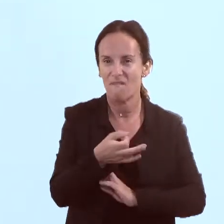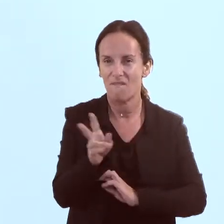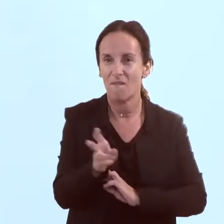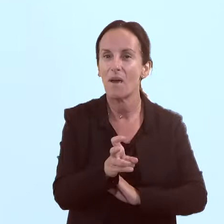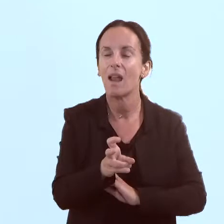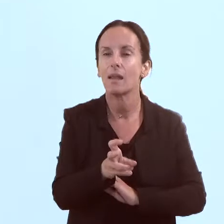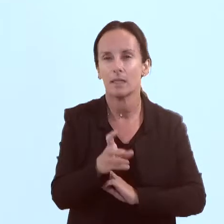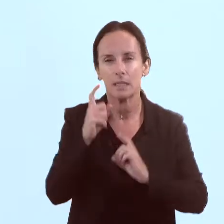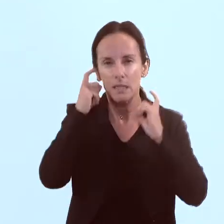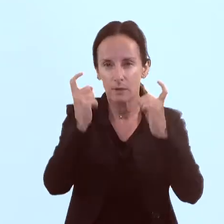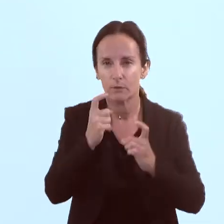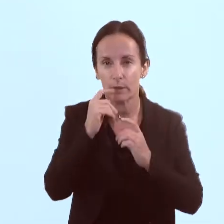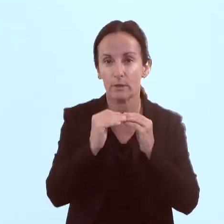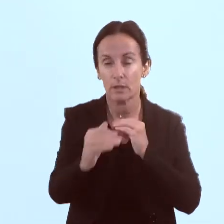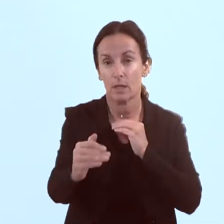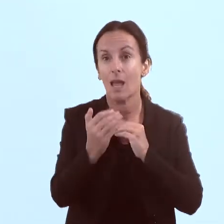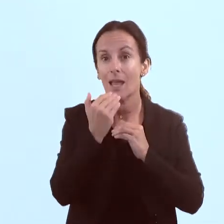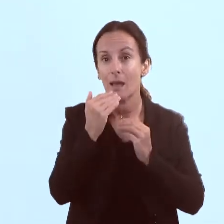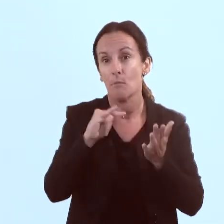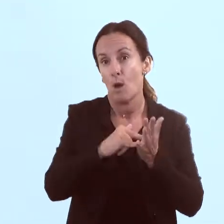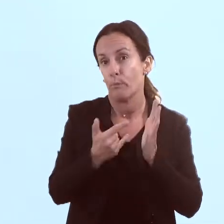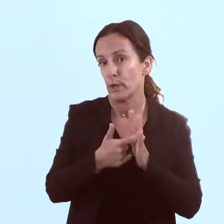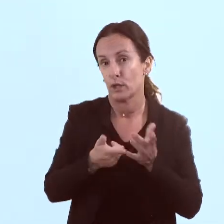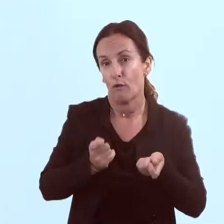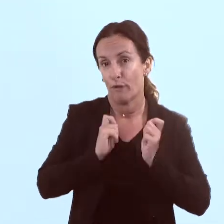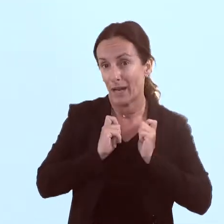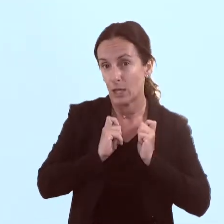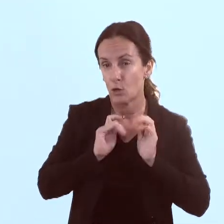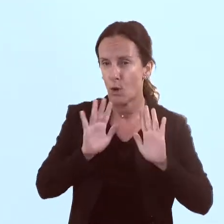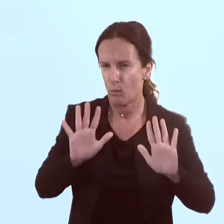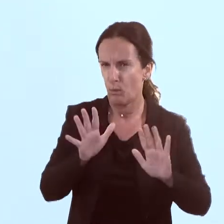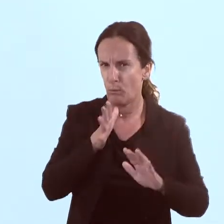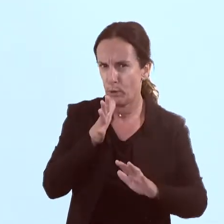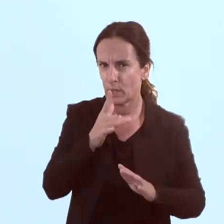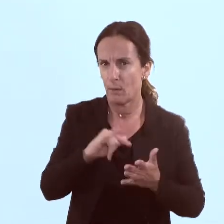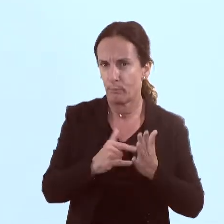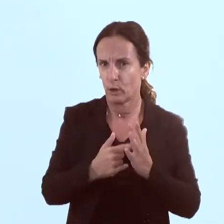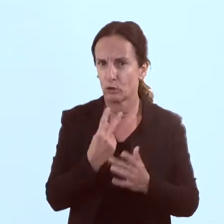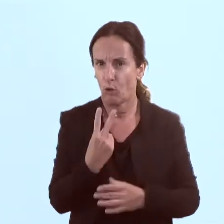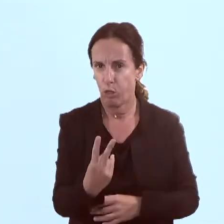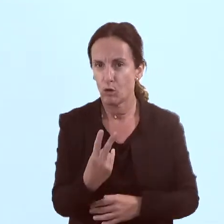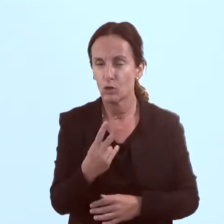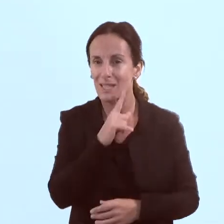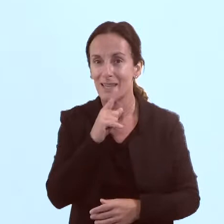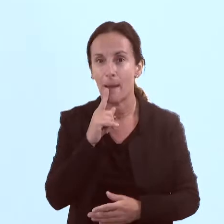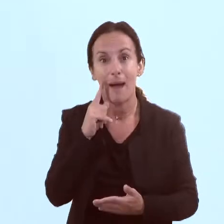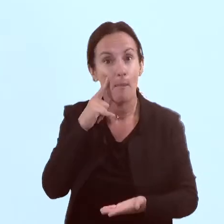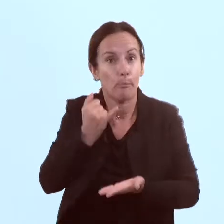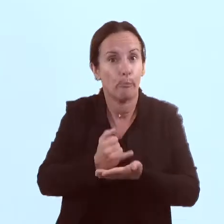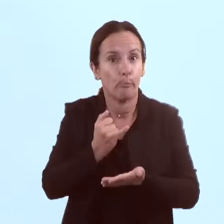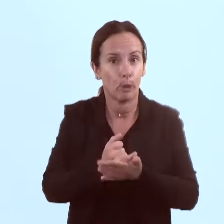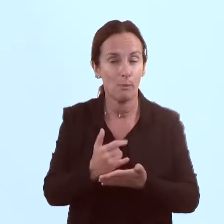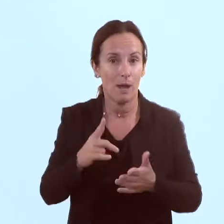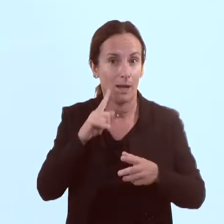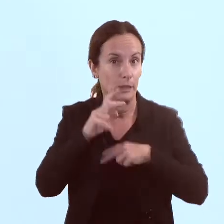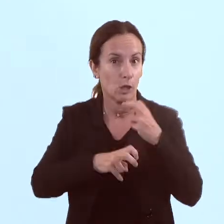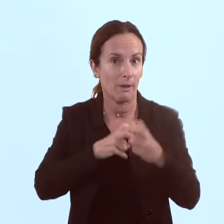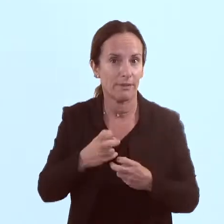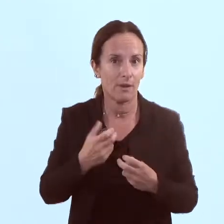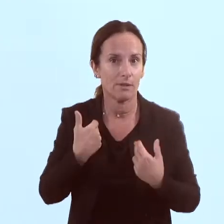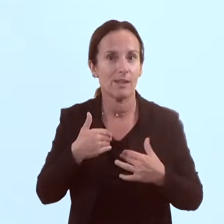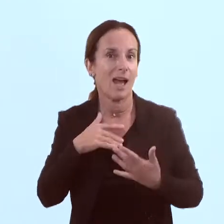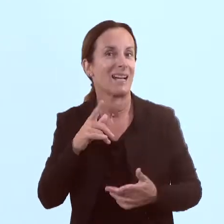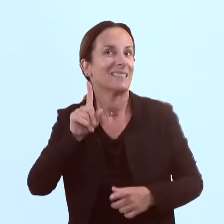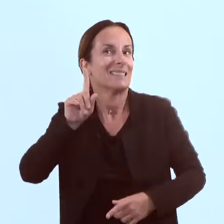eficientes. Aquellas que no, que seguramente, teniendo en cuenta que son proyectos pilotos de innovación, no todo va a funcionar a la primera. Aquellas cosas en las